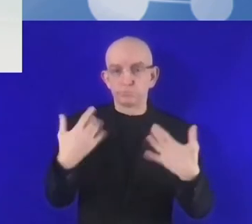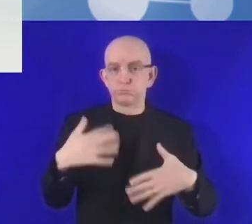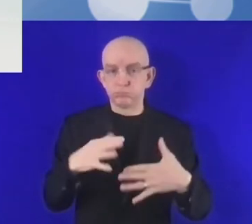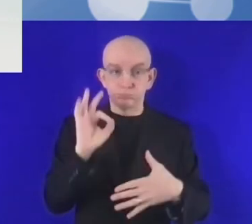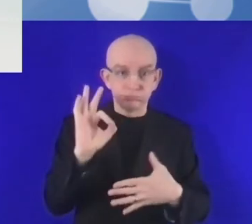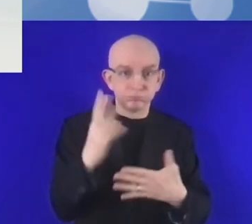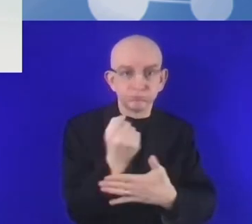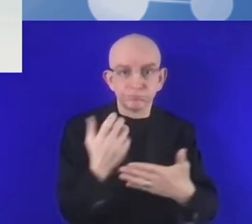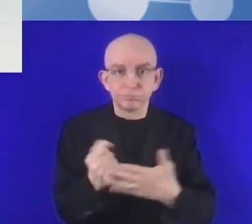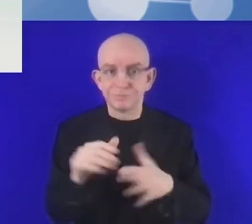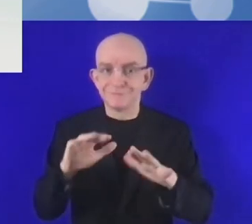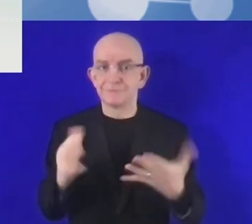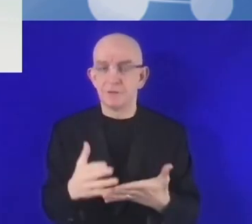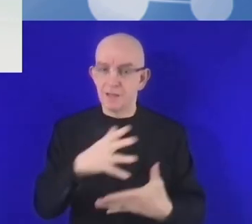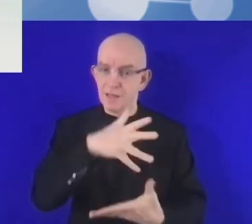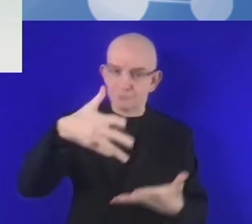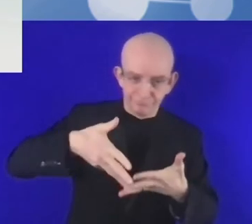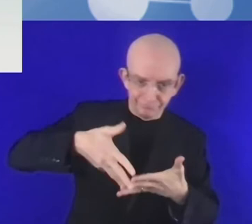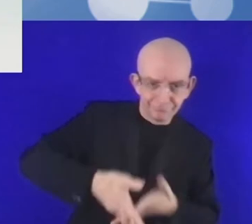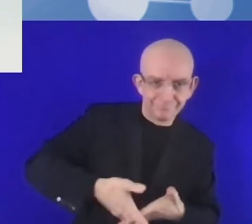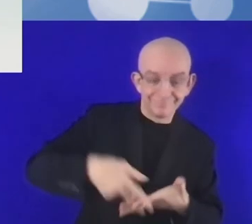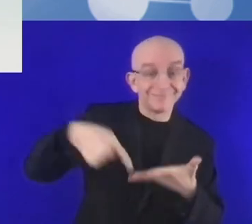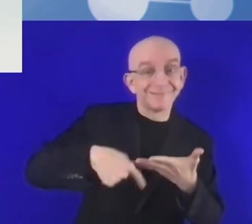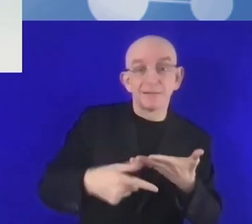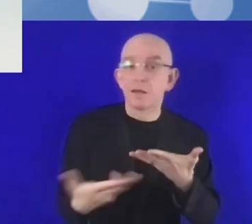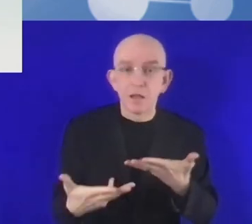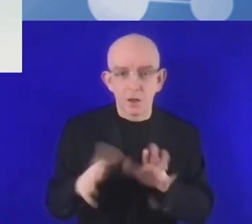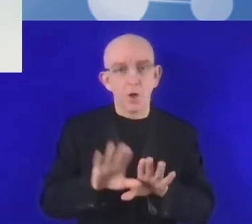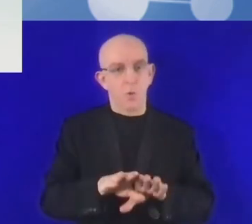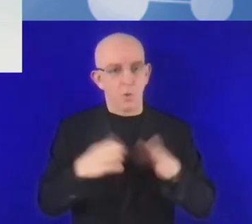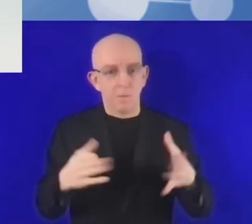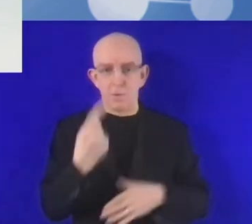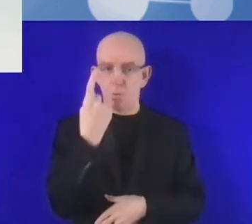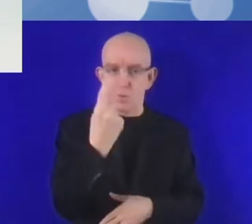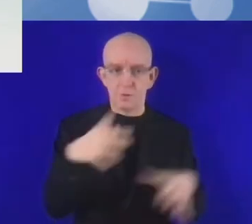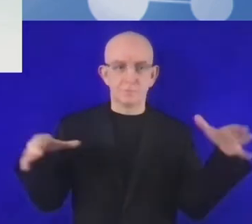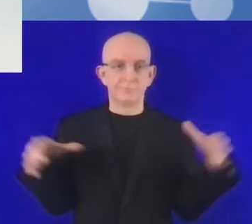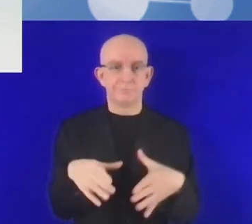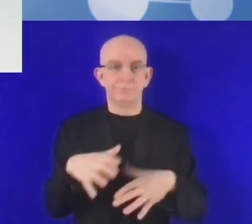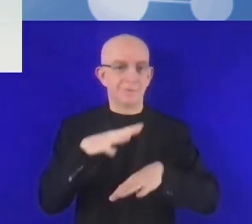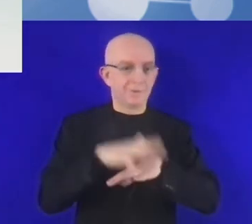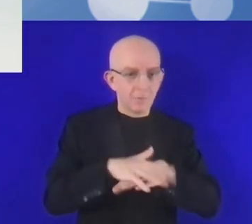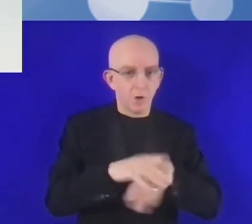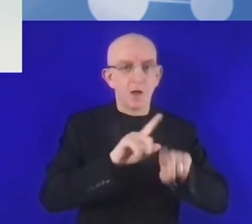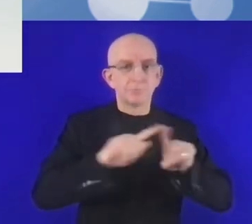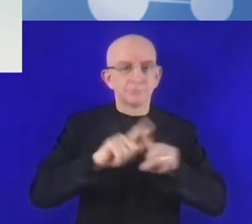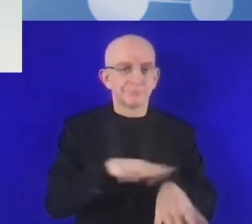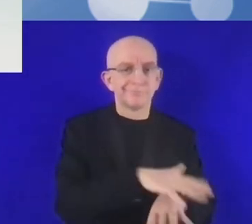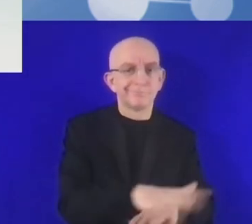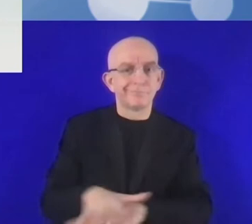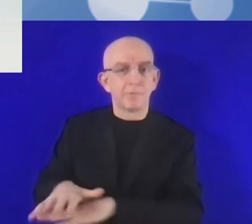uso de Internet están arraigados en una red que tiene que ser